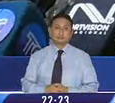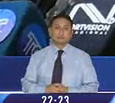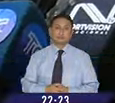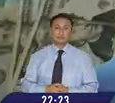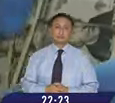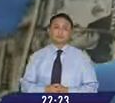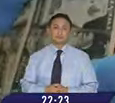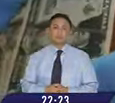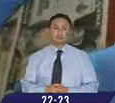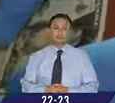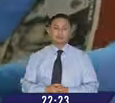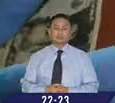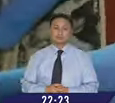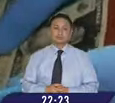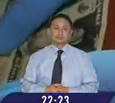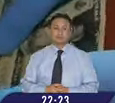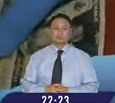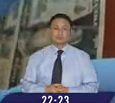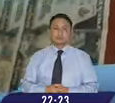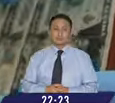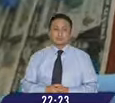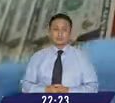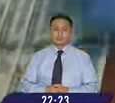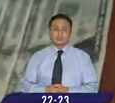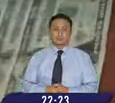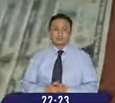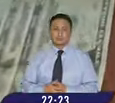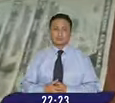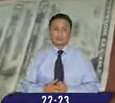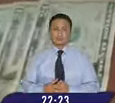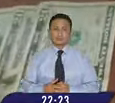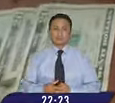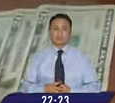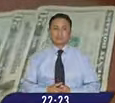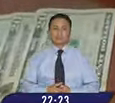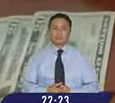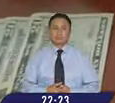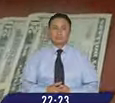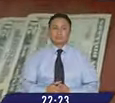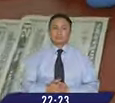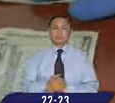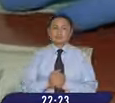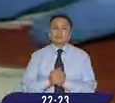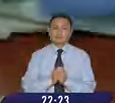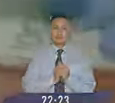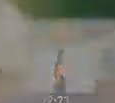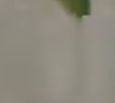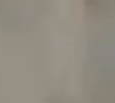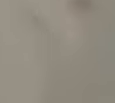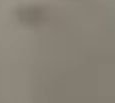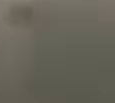dólares. Con imágenes de José Cedeño desde Tulcán, informa Miriam Enríquez.